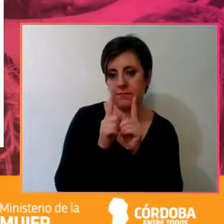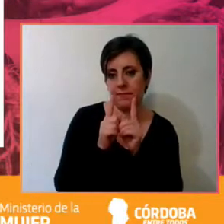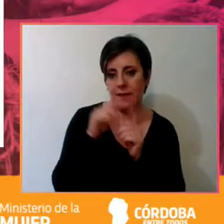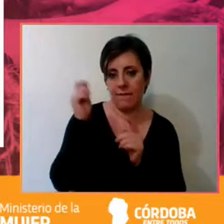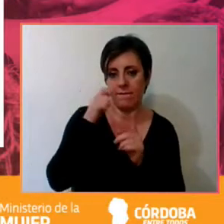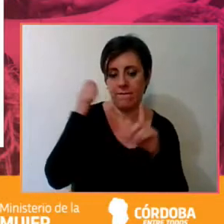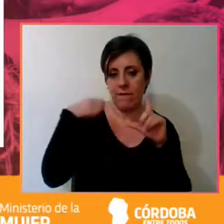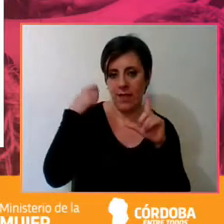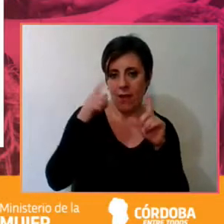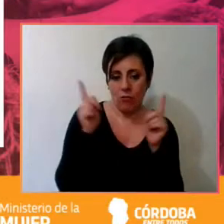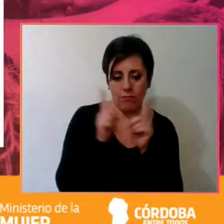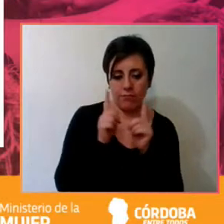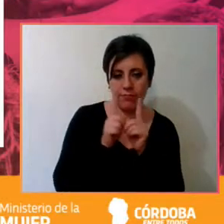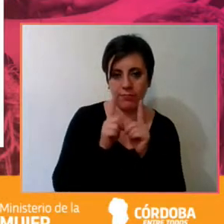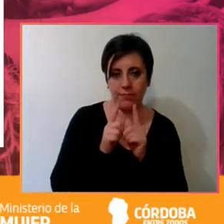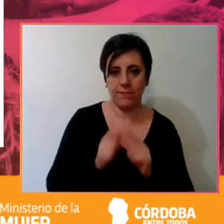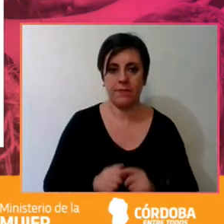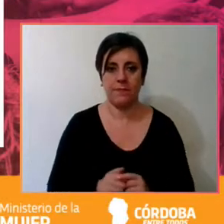videíto